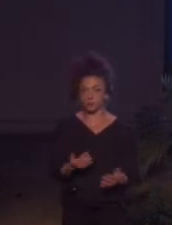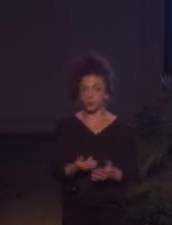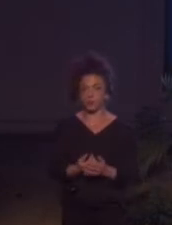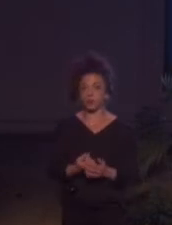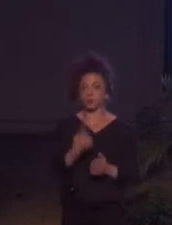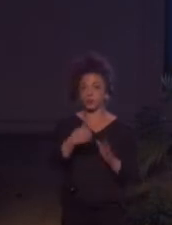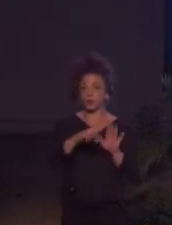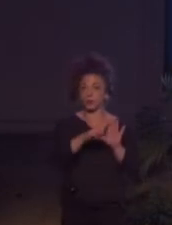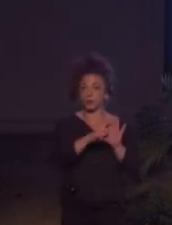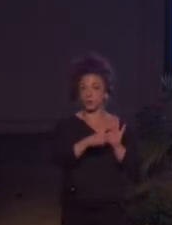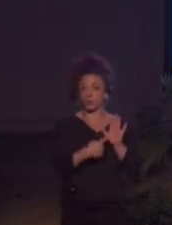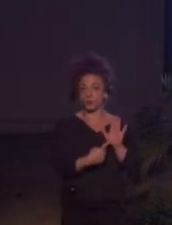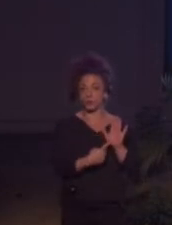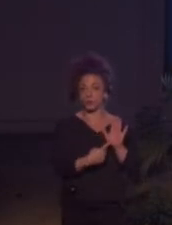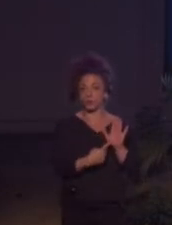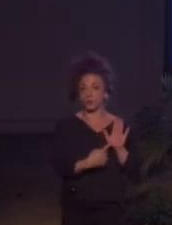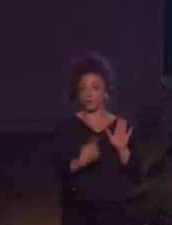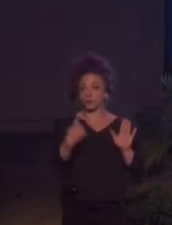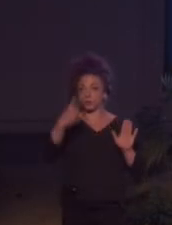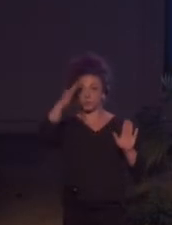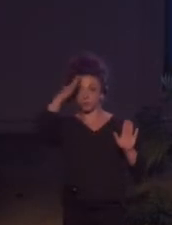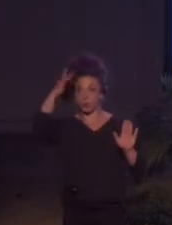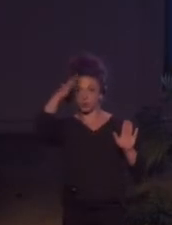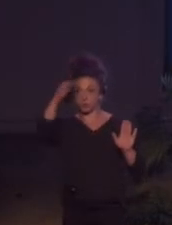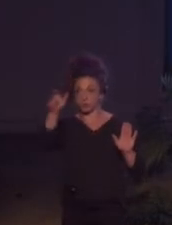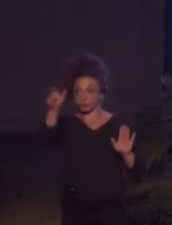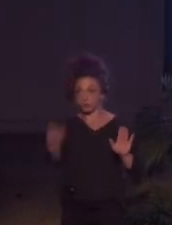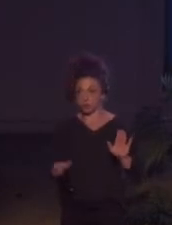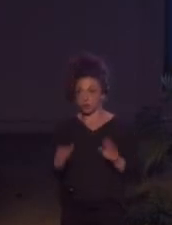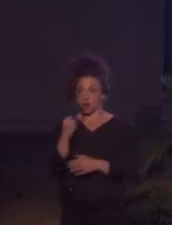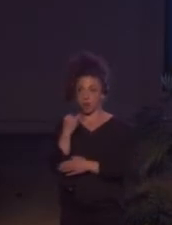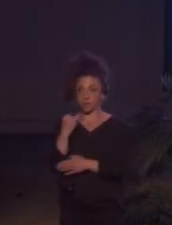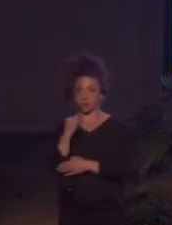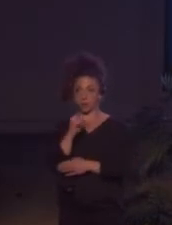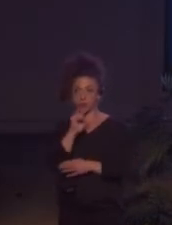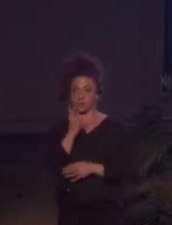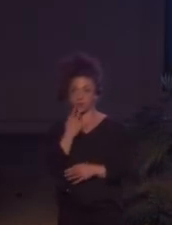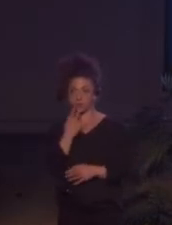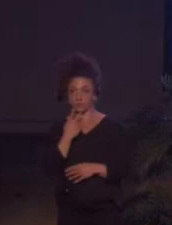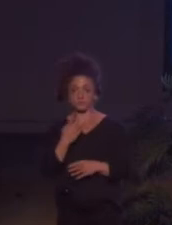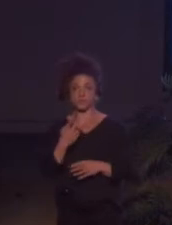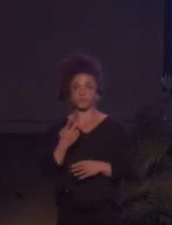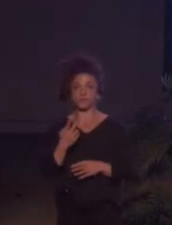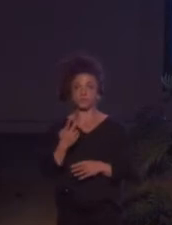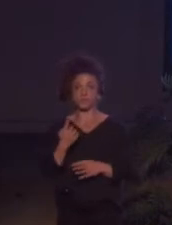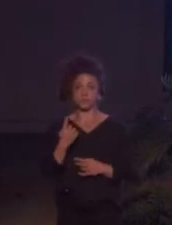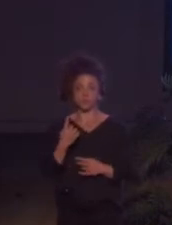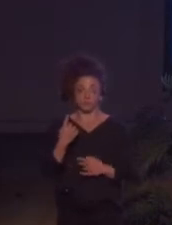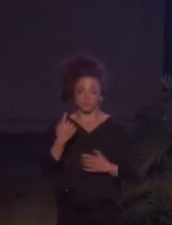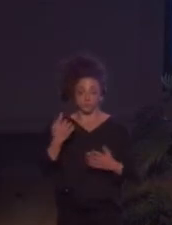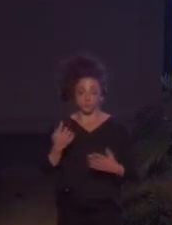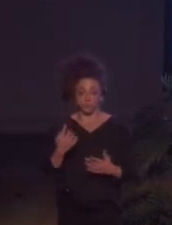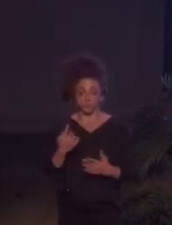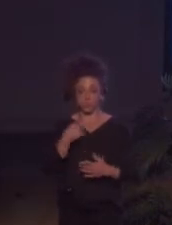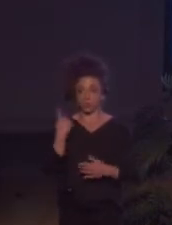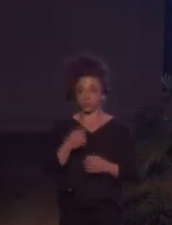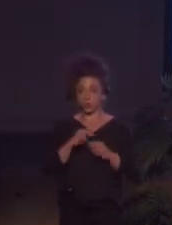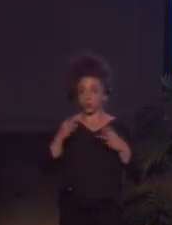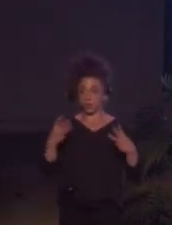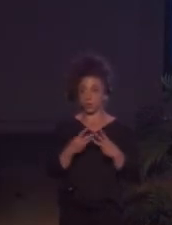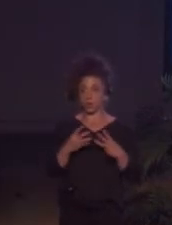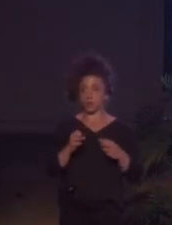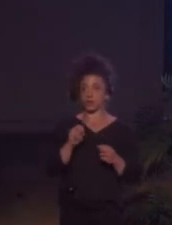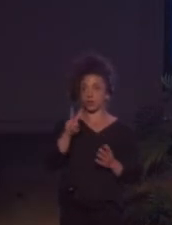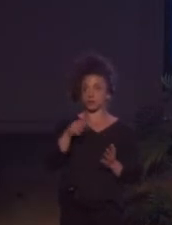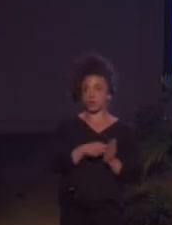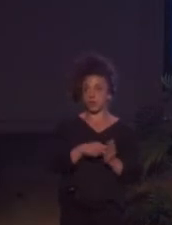un artículo de algún filósofo transfeminista en las redes nuestras y tienes 2000 likes. Y pones algo de antiespecismo